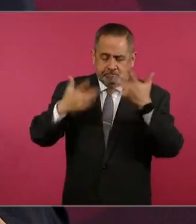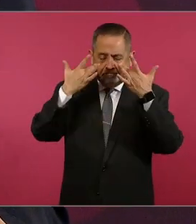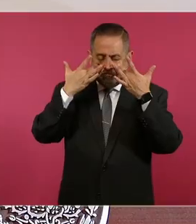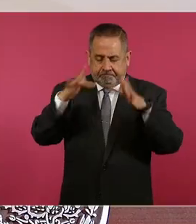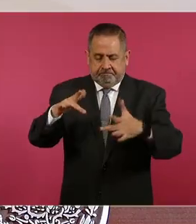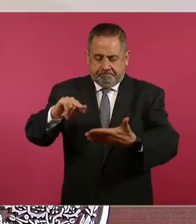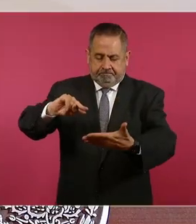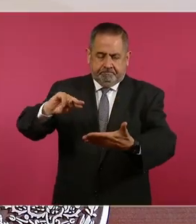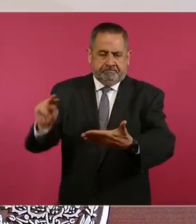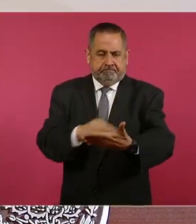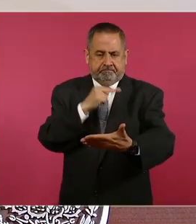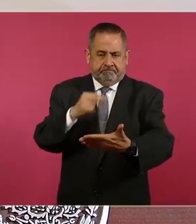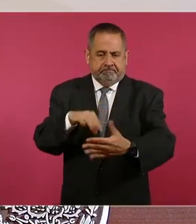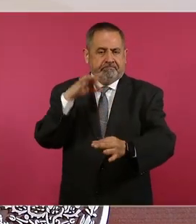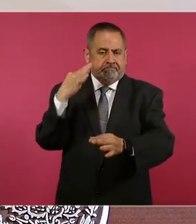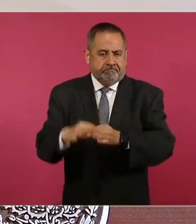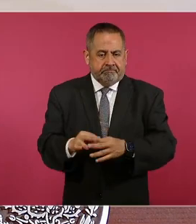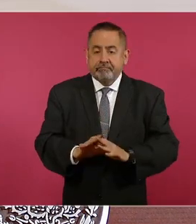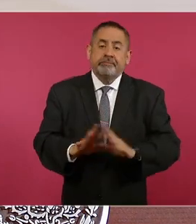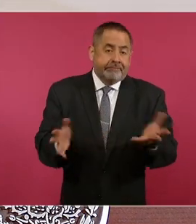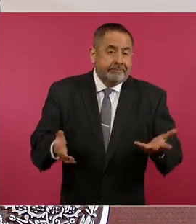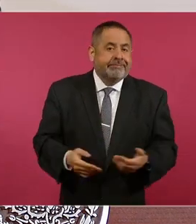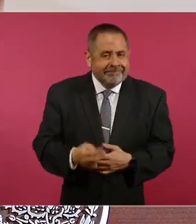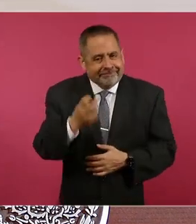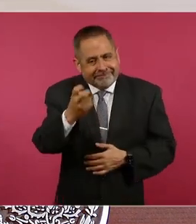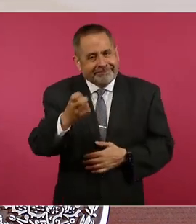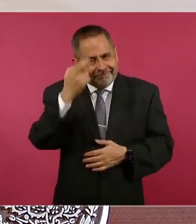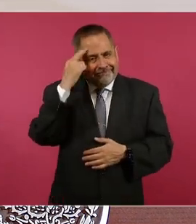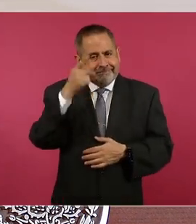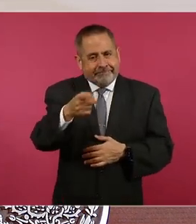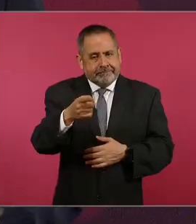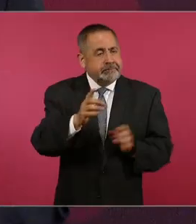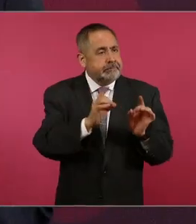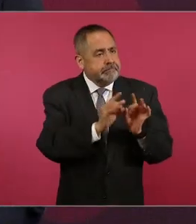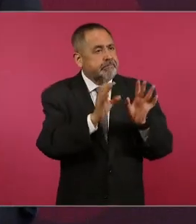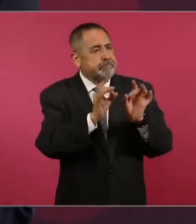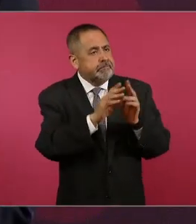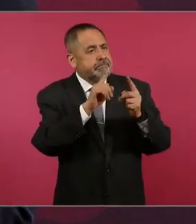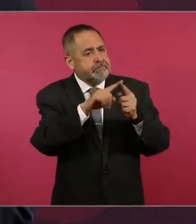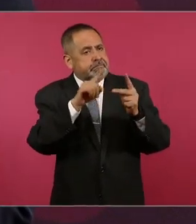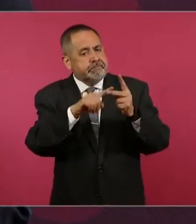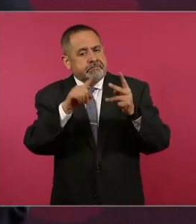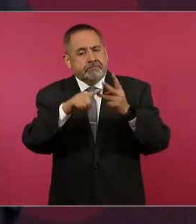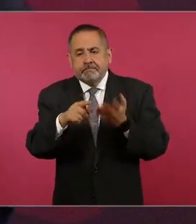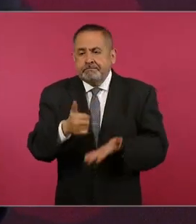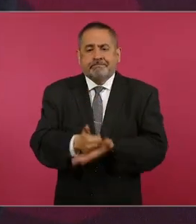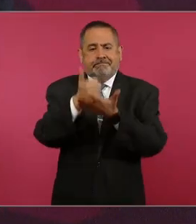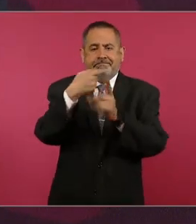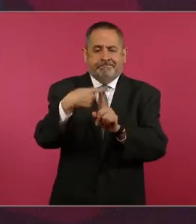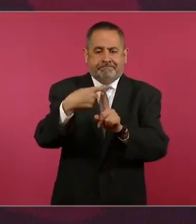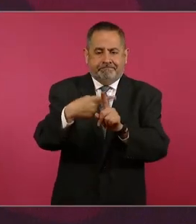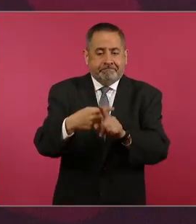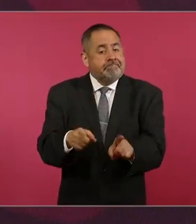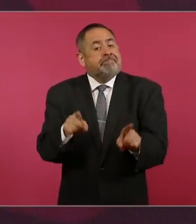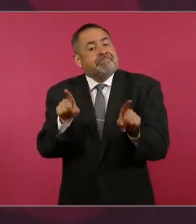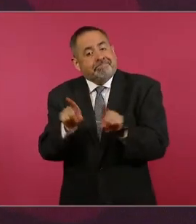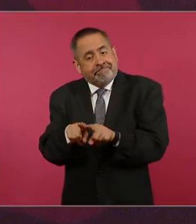de modo que estas circunstancias ayudan mucho. Entonces,